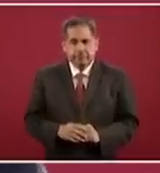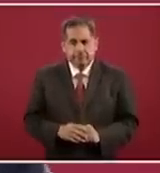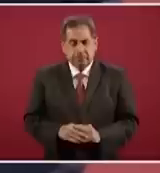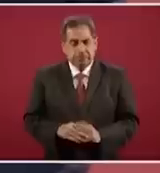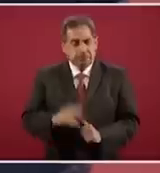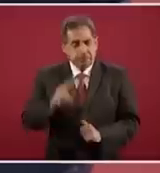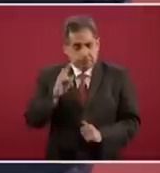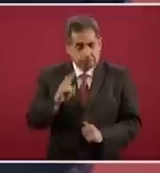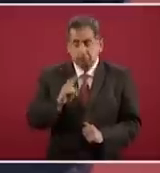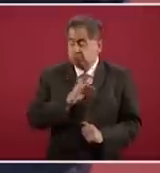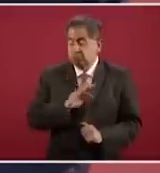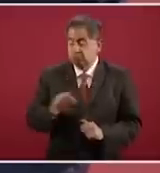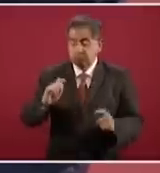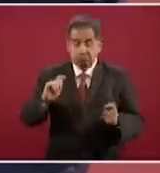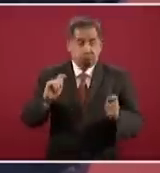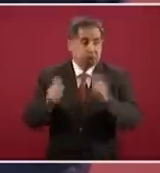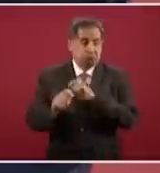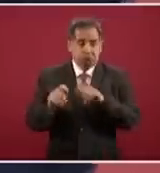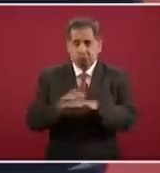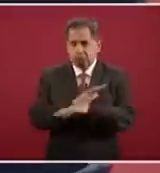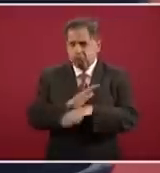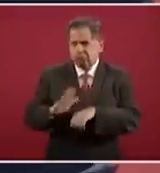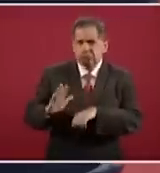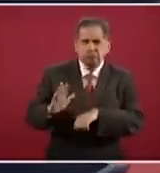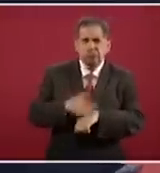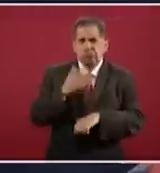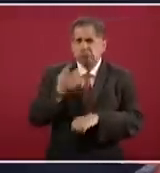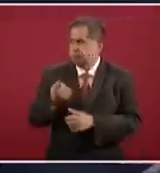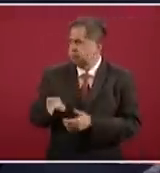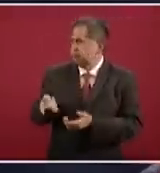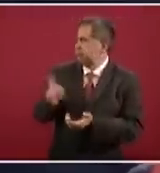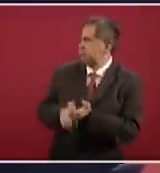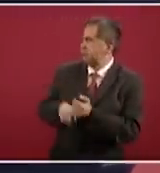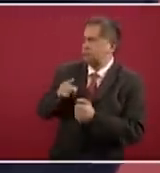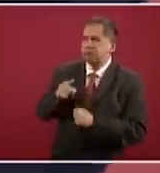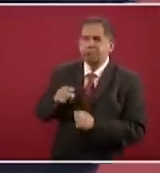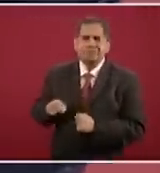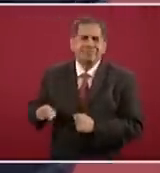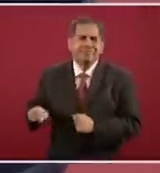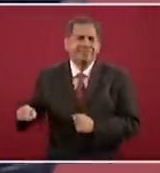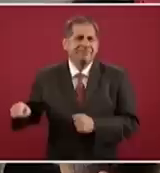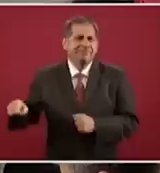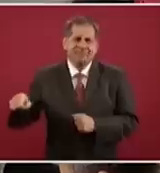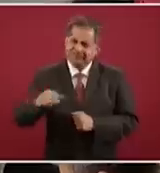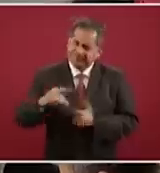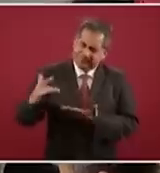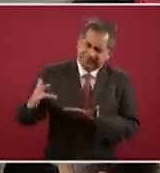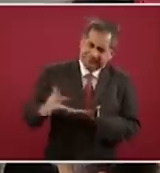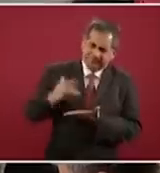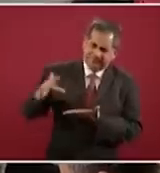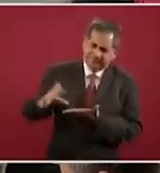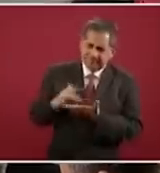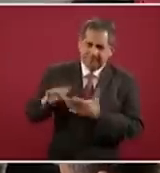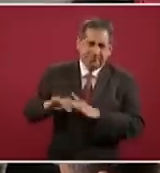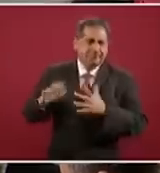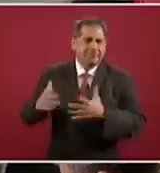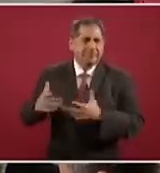hace posible porque cuento con el apoyo de servidores públicos